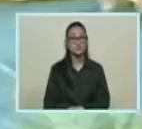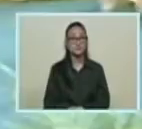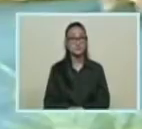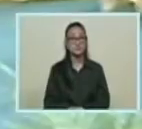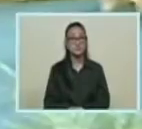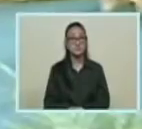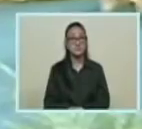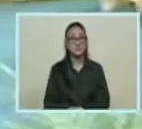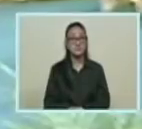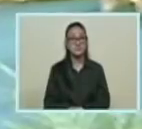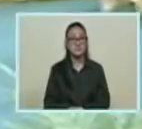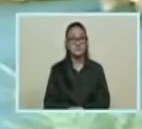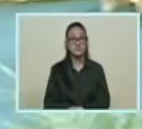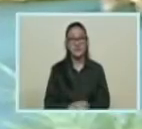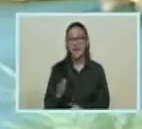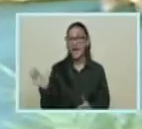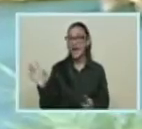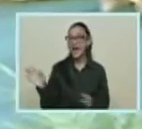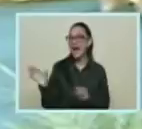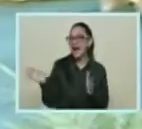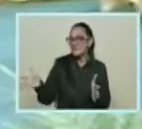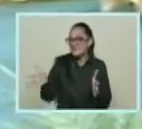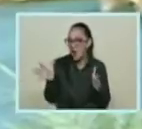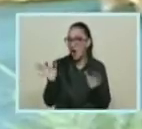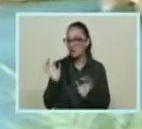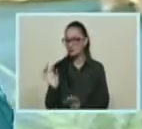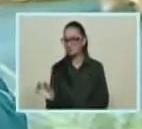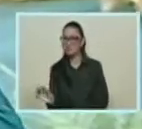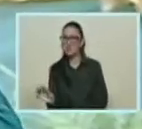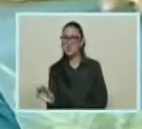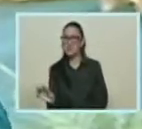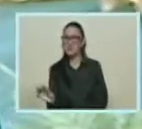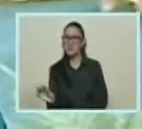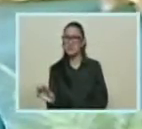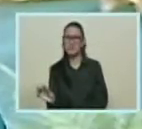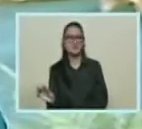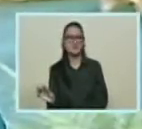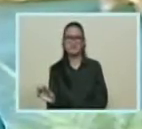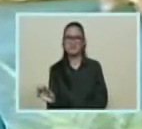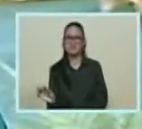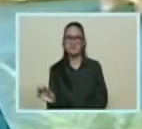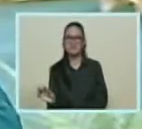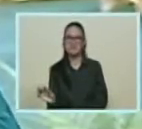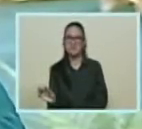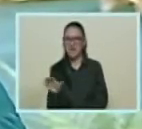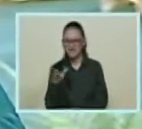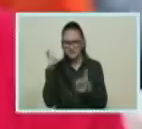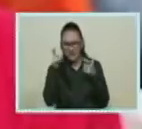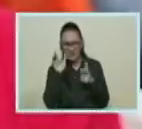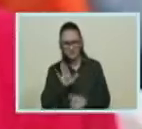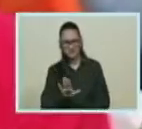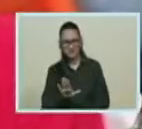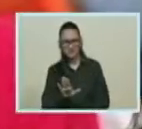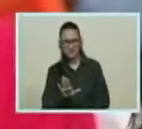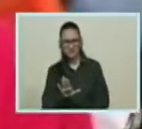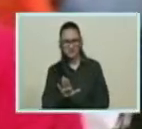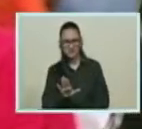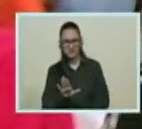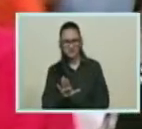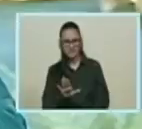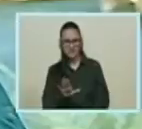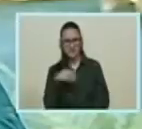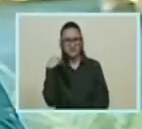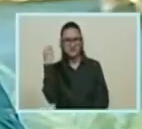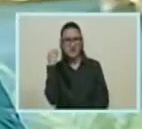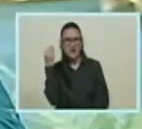para tener una pichurria de logro. ¿Así era Chávez?